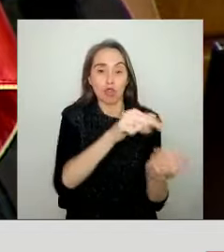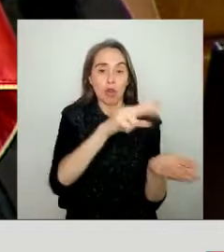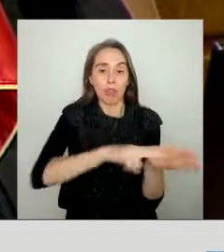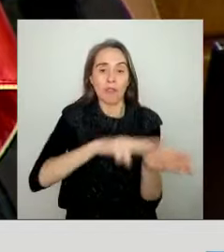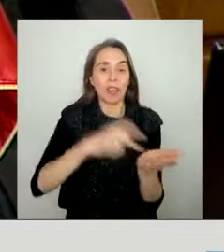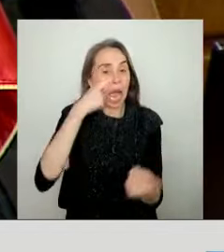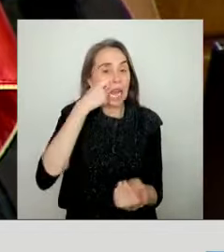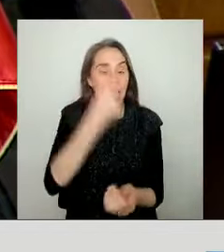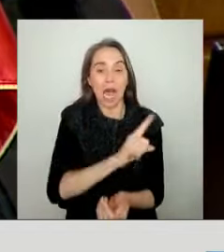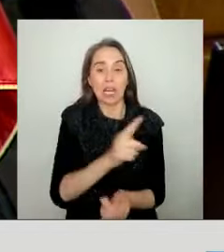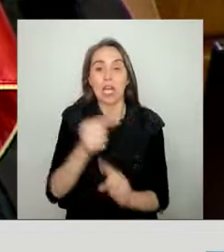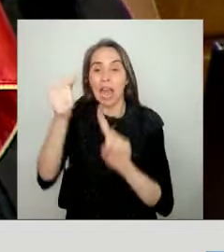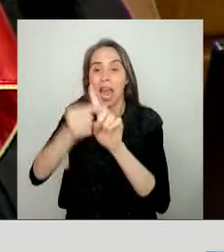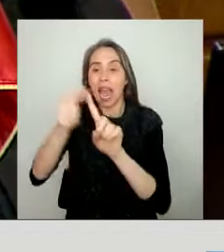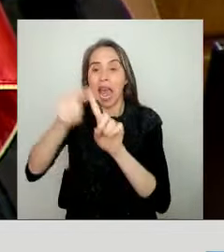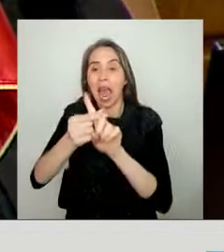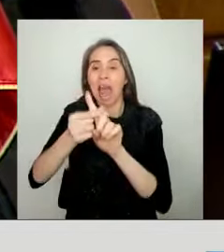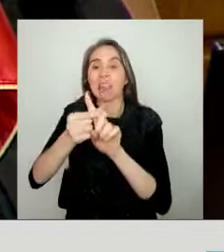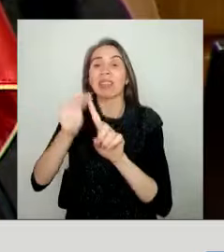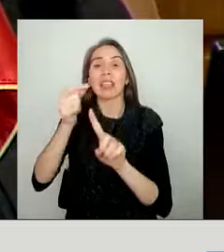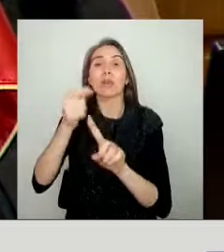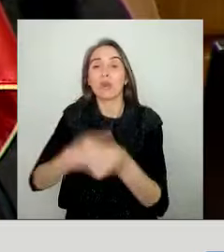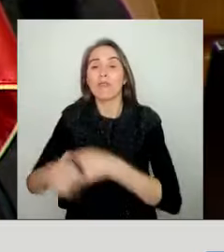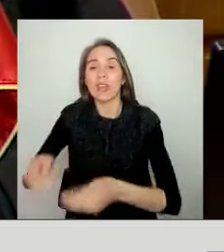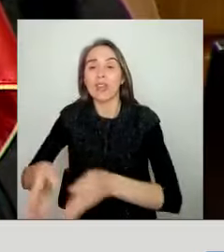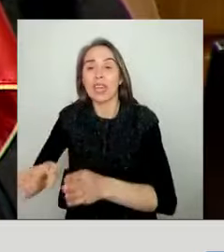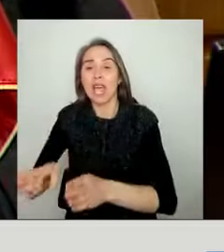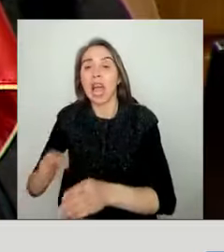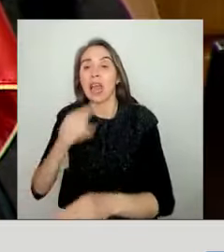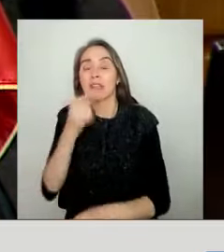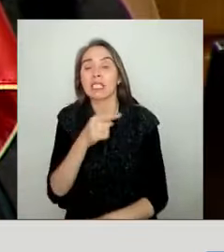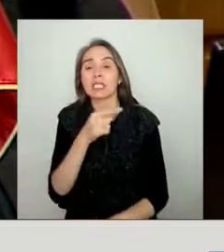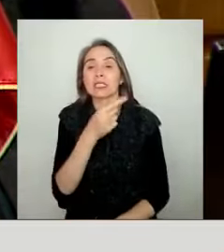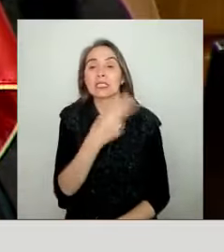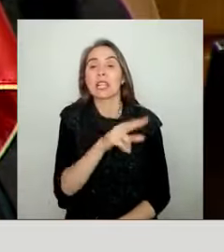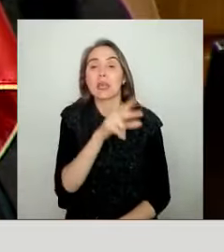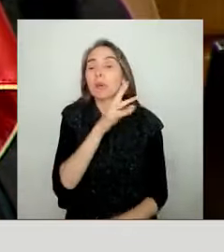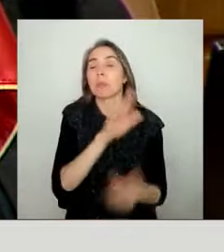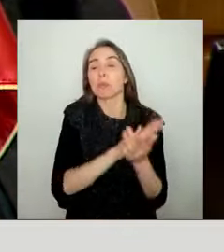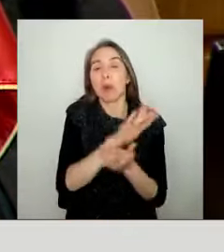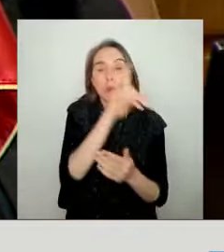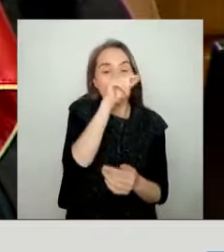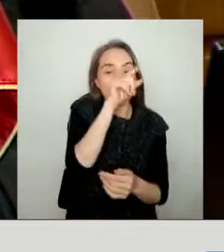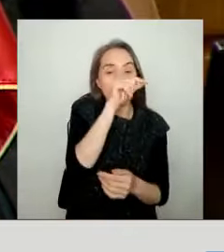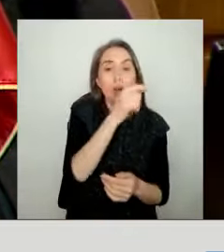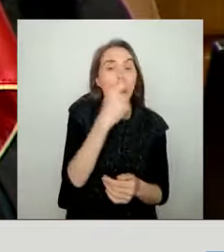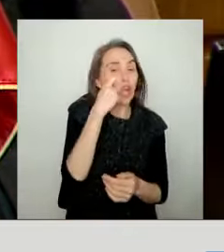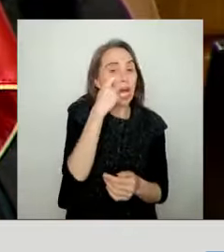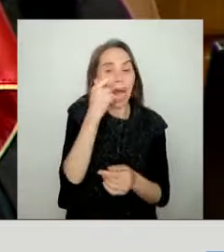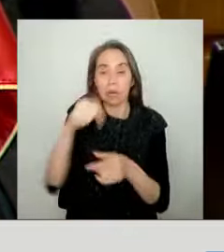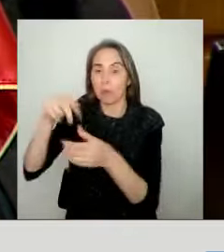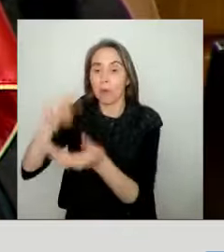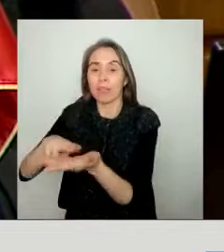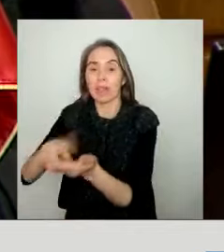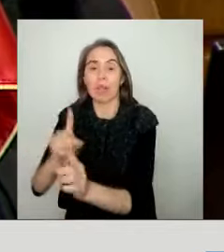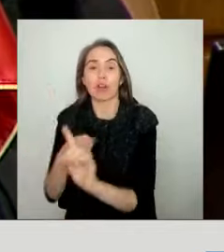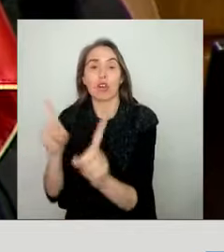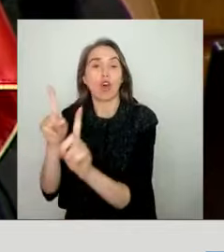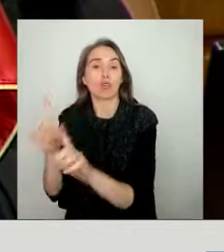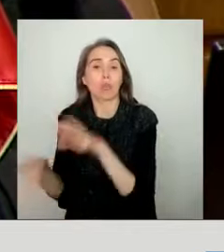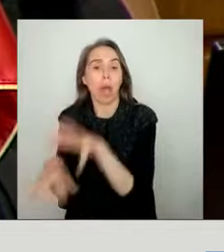anticucho que te están vendiendo en la calle es de una carne de un animal distinto eh A la que dicen que esto Esto no es un juego Esto no es